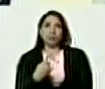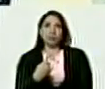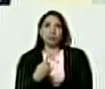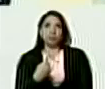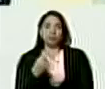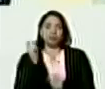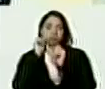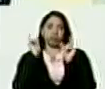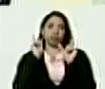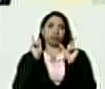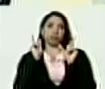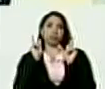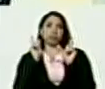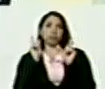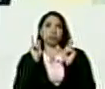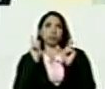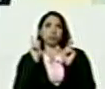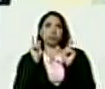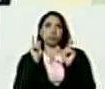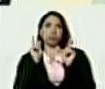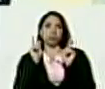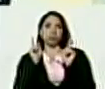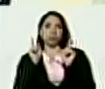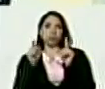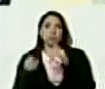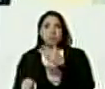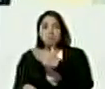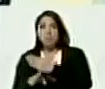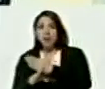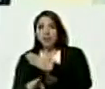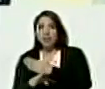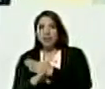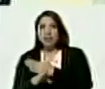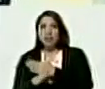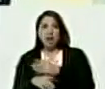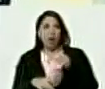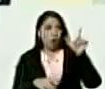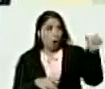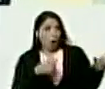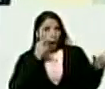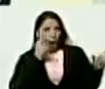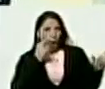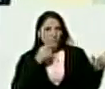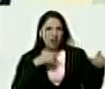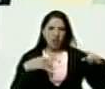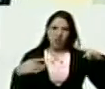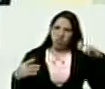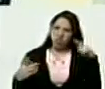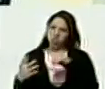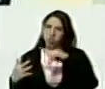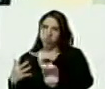Y lo mantenía acosado y bajo amenaza.